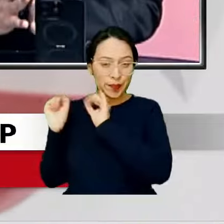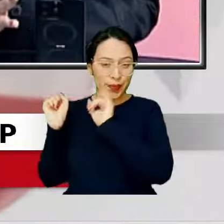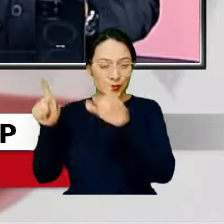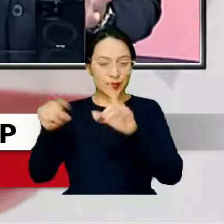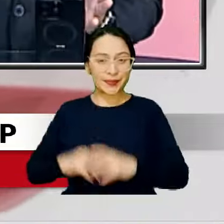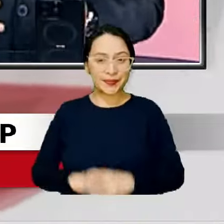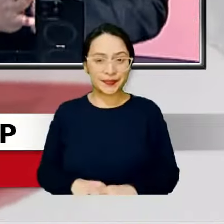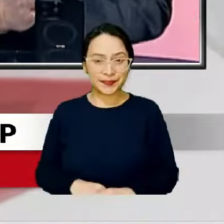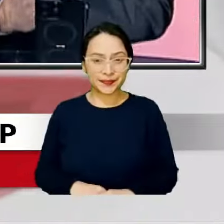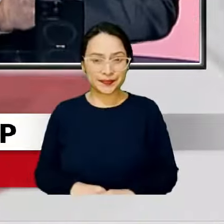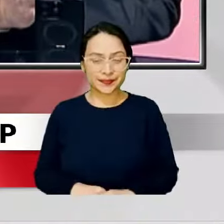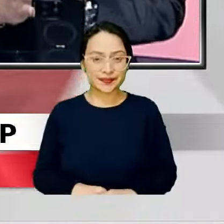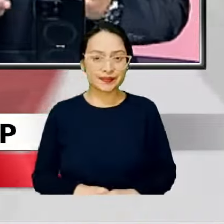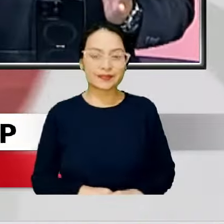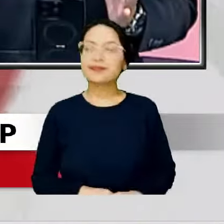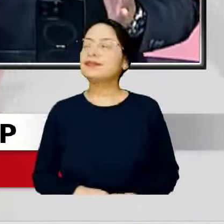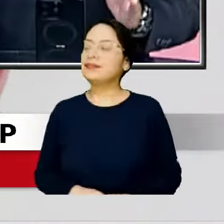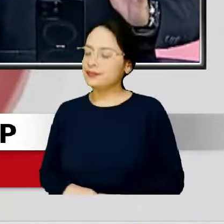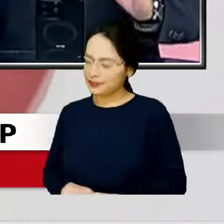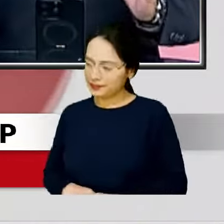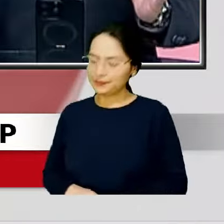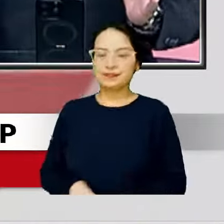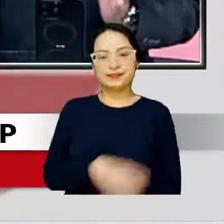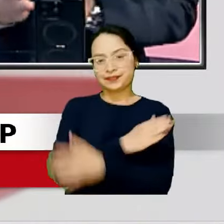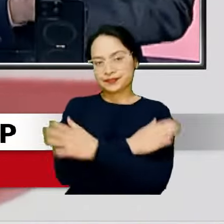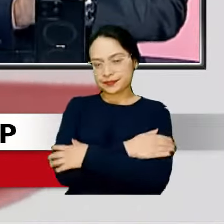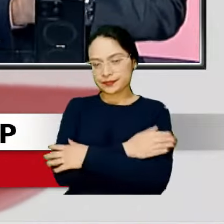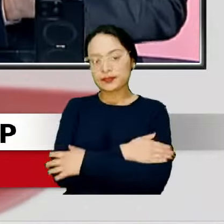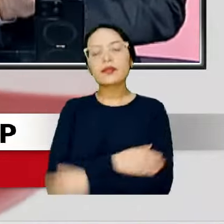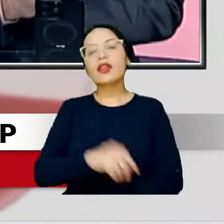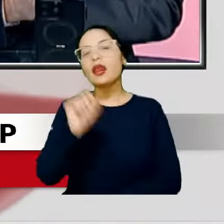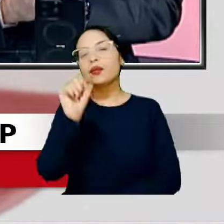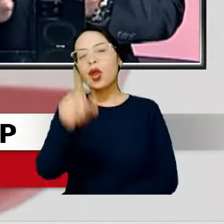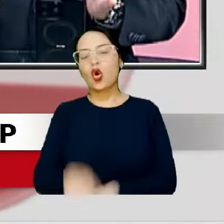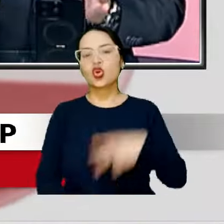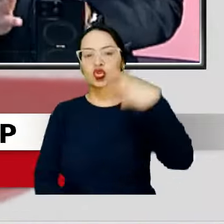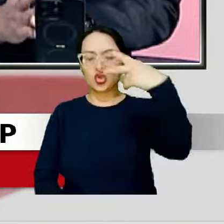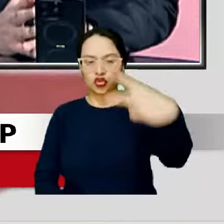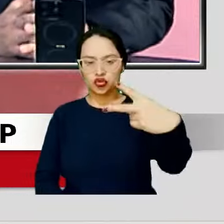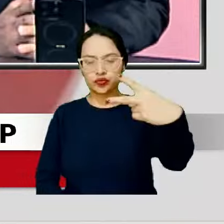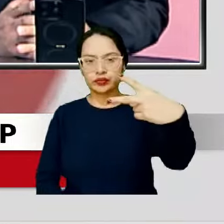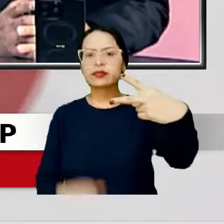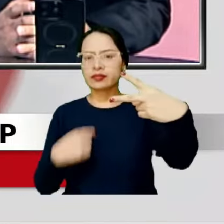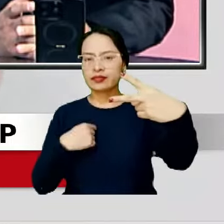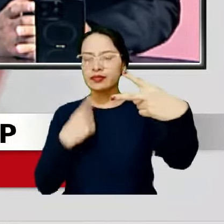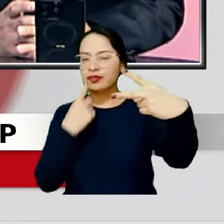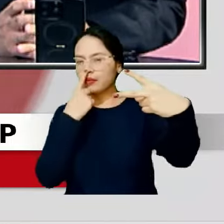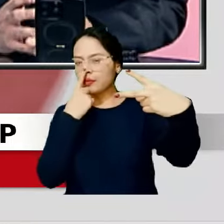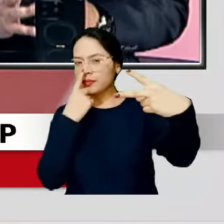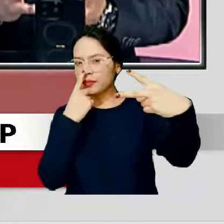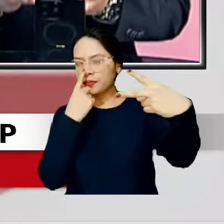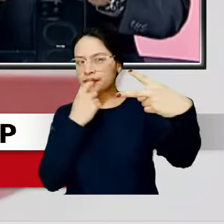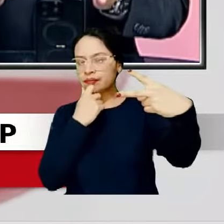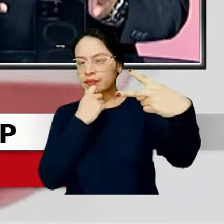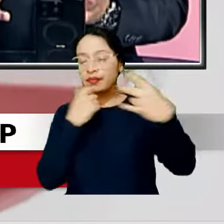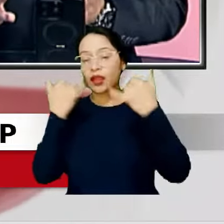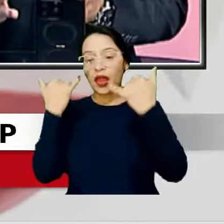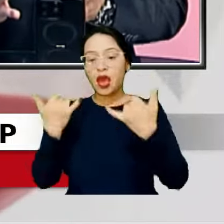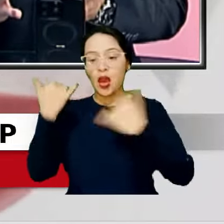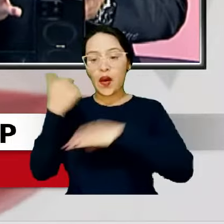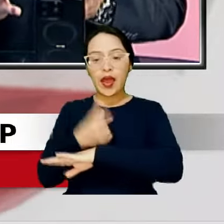Gracias, Cari. Doctor, buenas tardes. Le quiero consultar dos temas porque realmente me llama la atención las declaraciones del actual gerente.